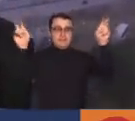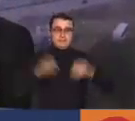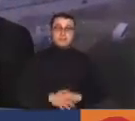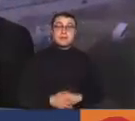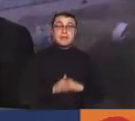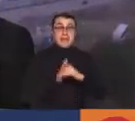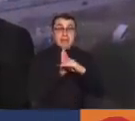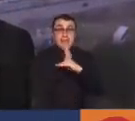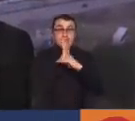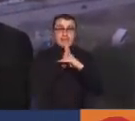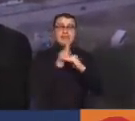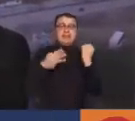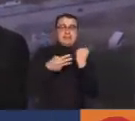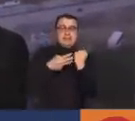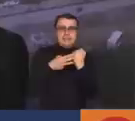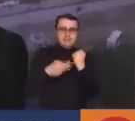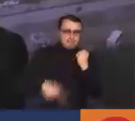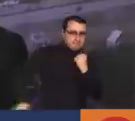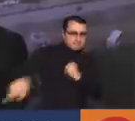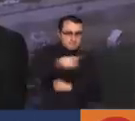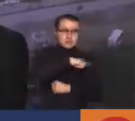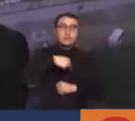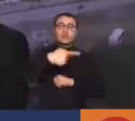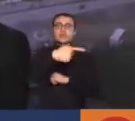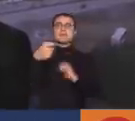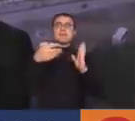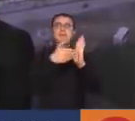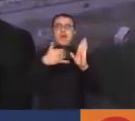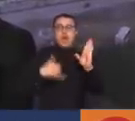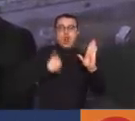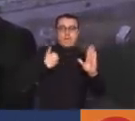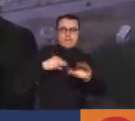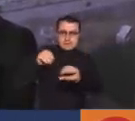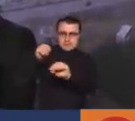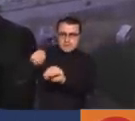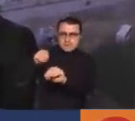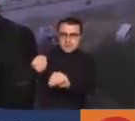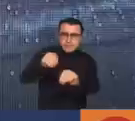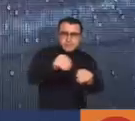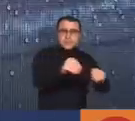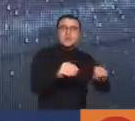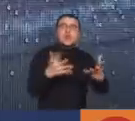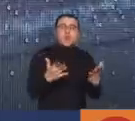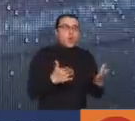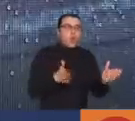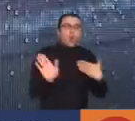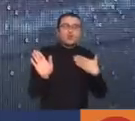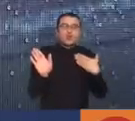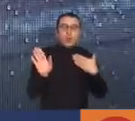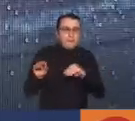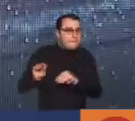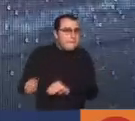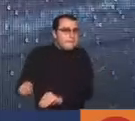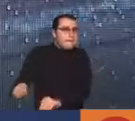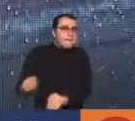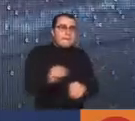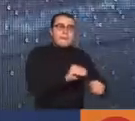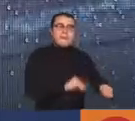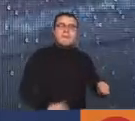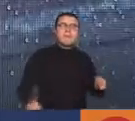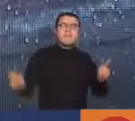SENA va a preparar 100.000 jóvenes a través de cursos del SENA